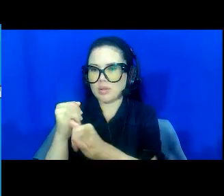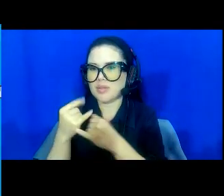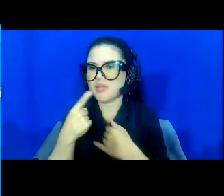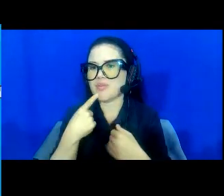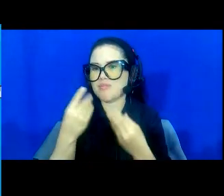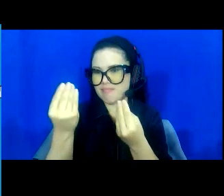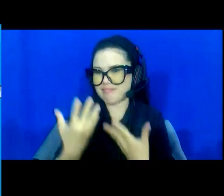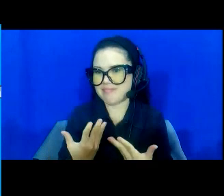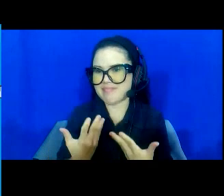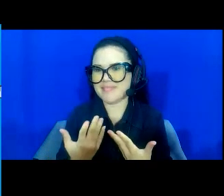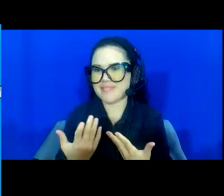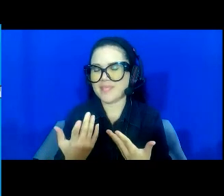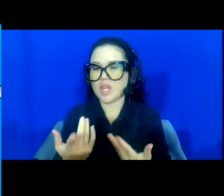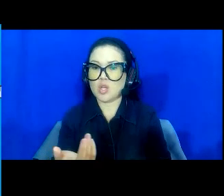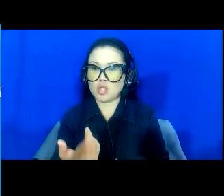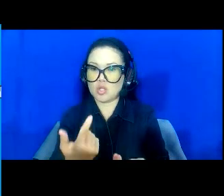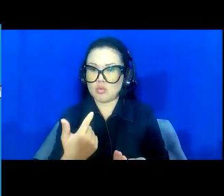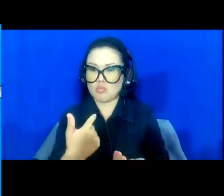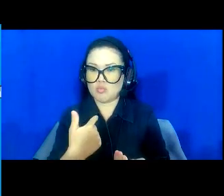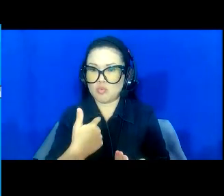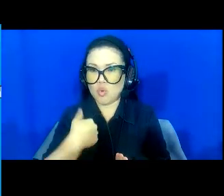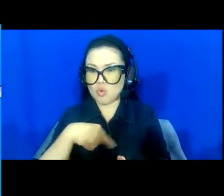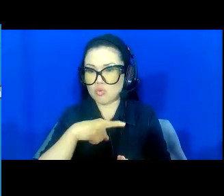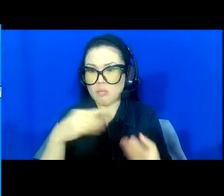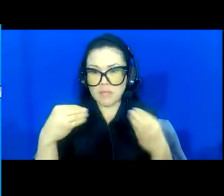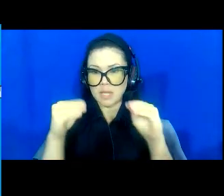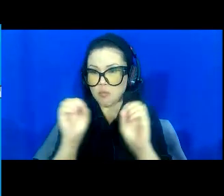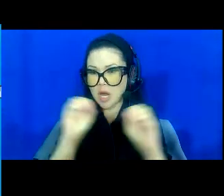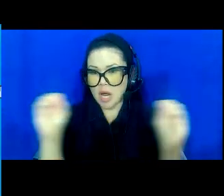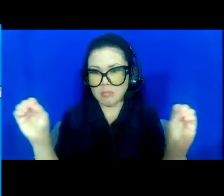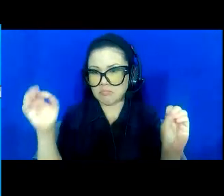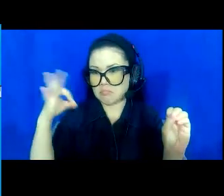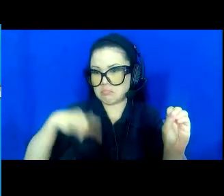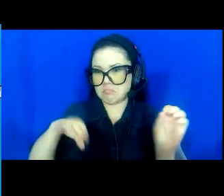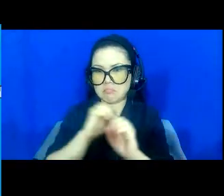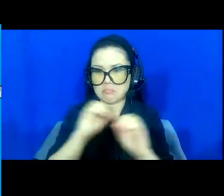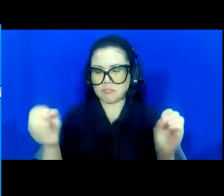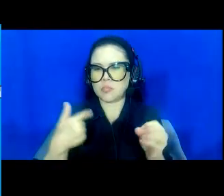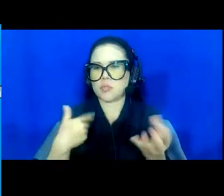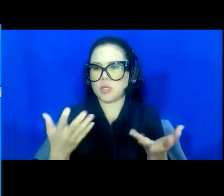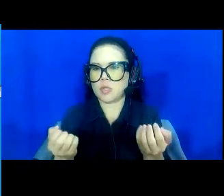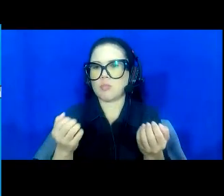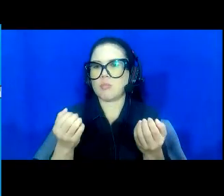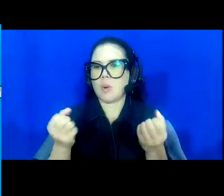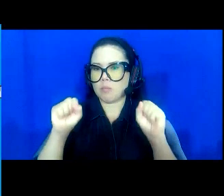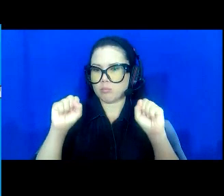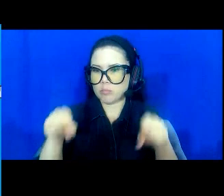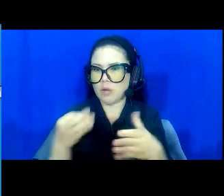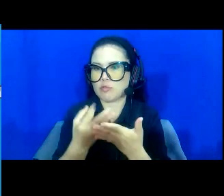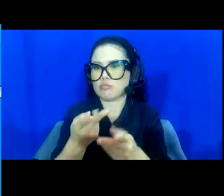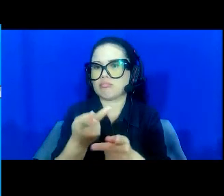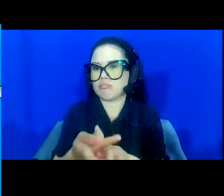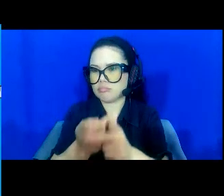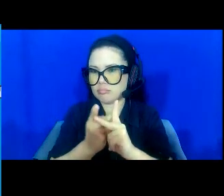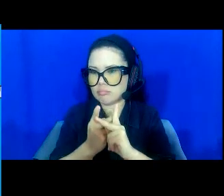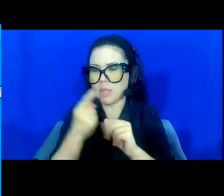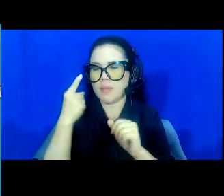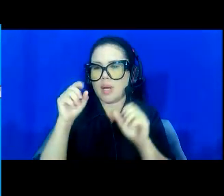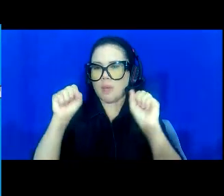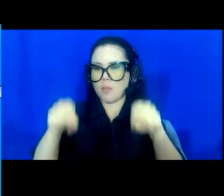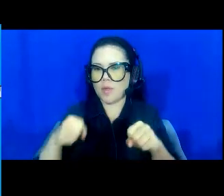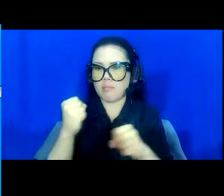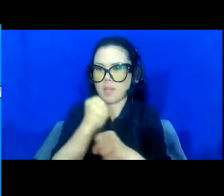que a las sin fines de lucro nos den una oportunidad de poder solicitar este financiamiento para poder ampliar el trabajo que hacemos todos los días